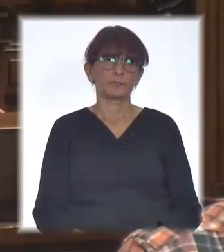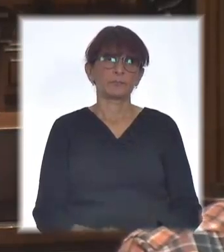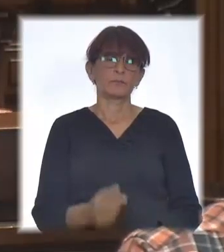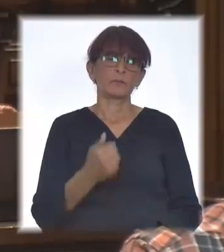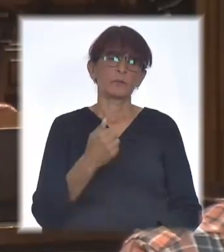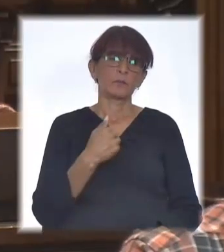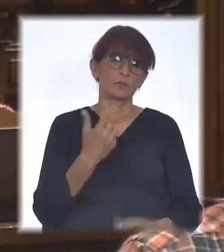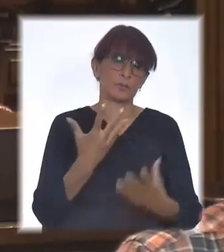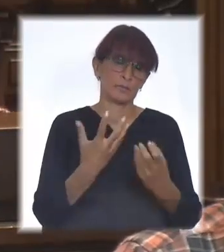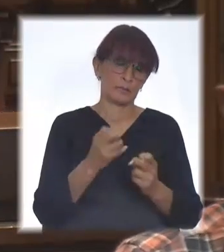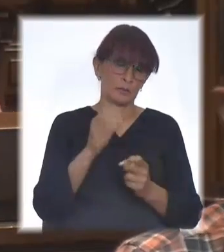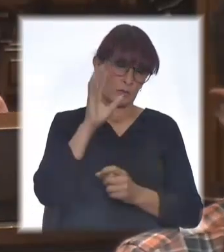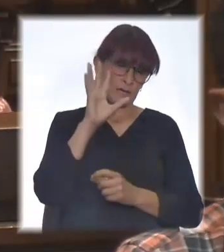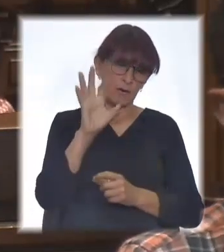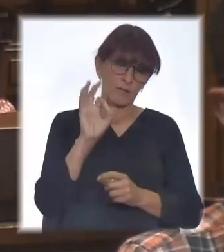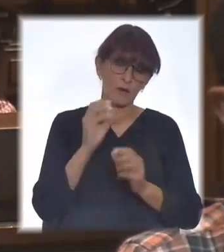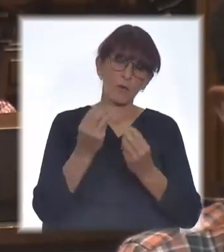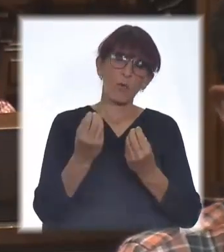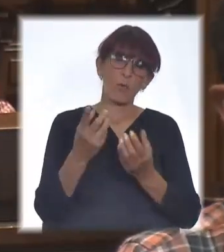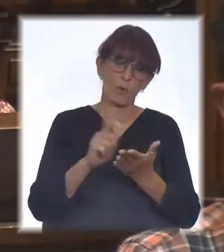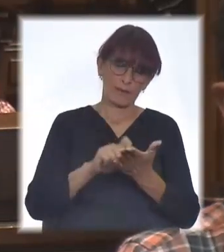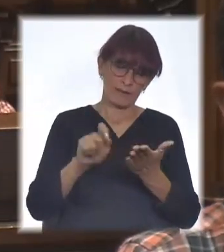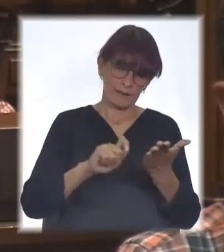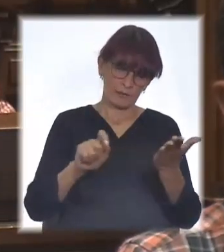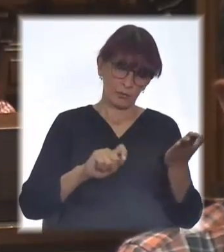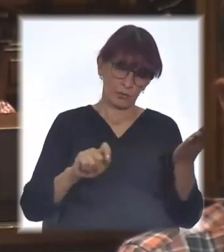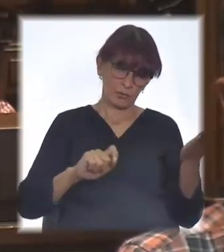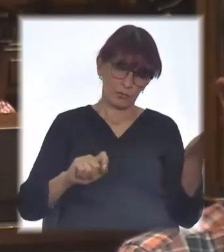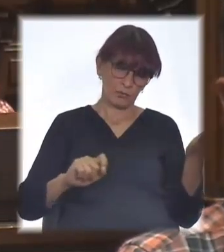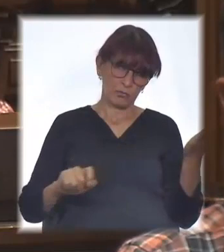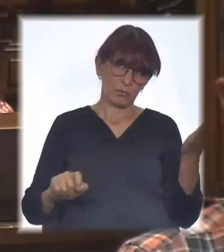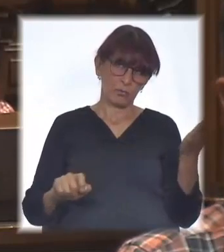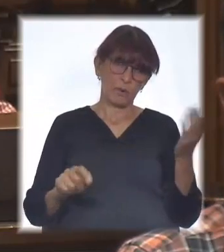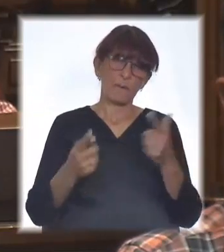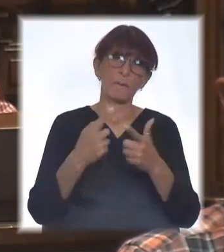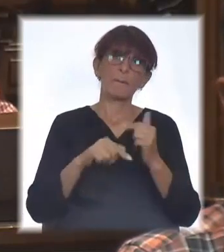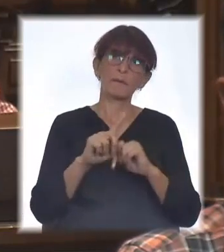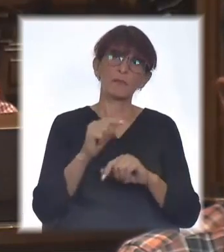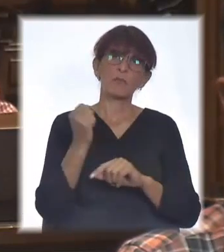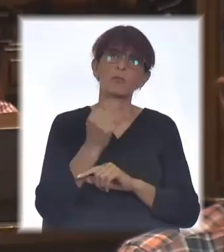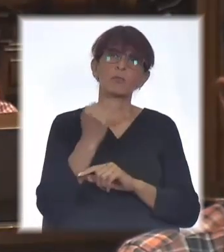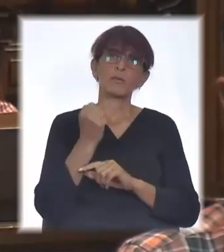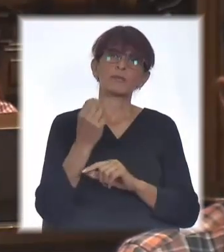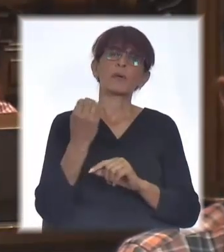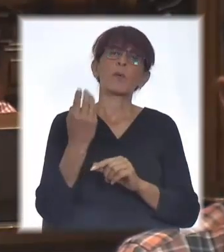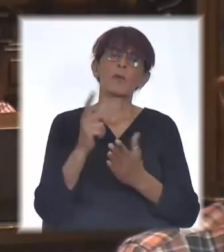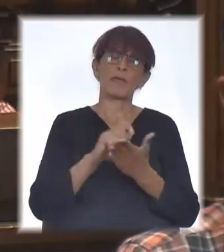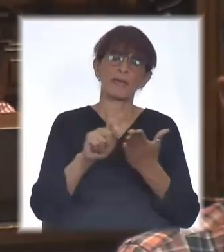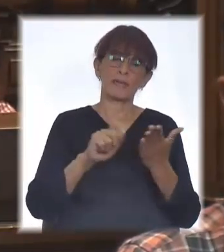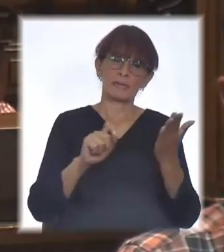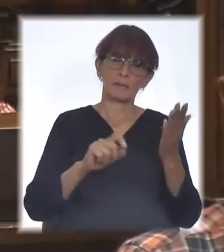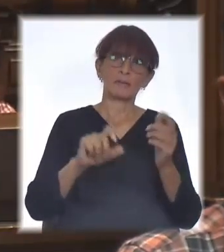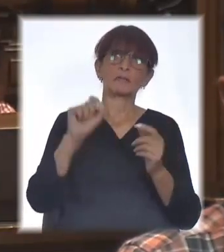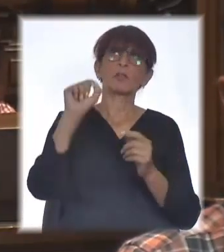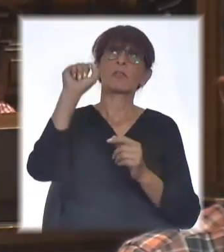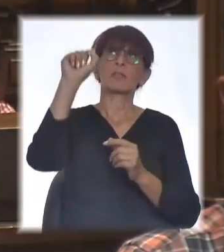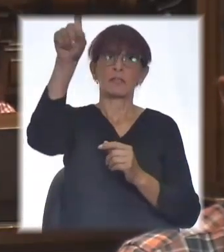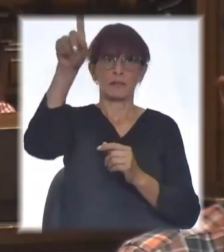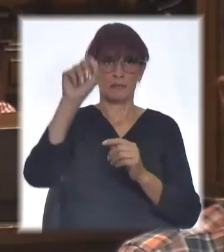yo lo quiero recordar como escritor pero fundamentalmente como escritor olimareño